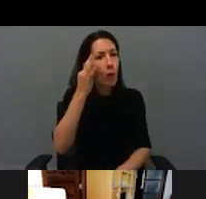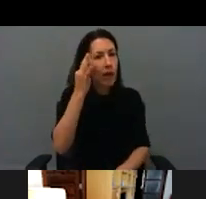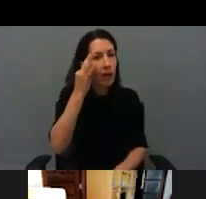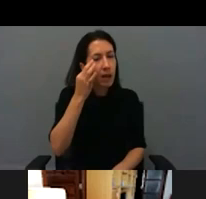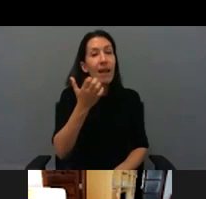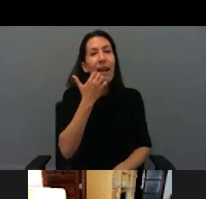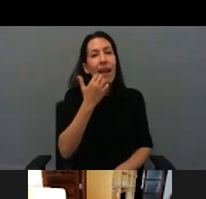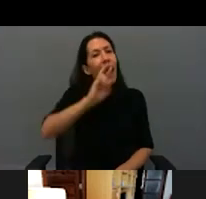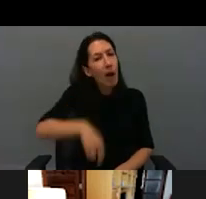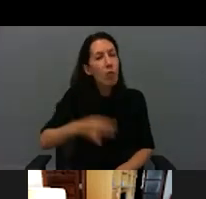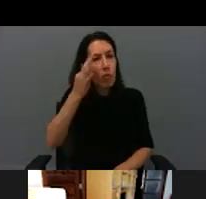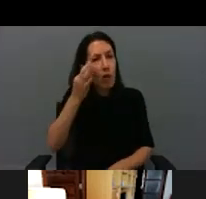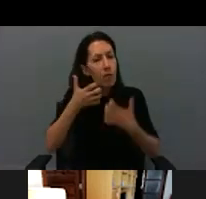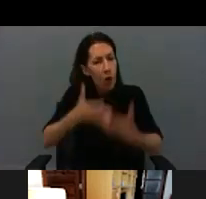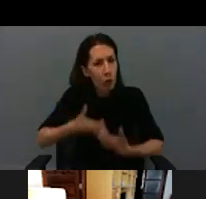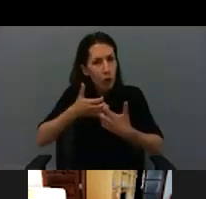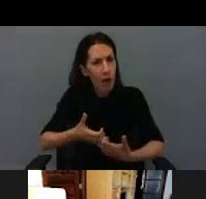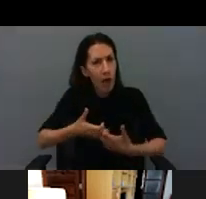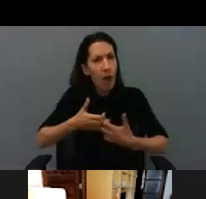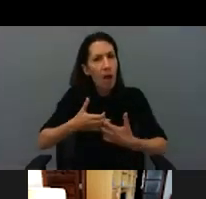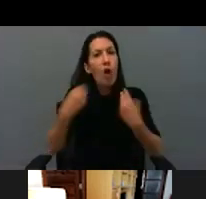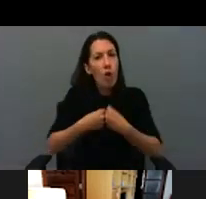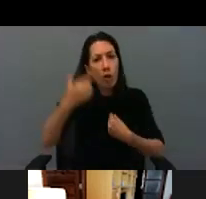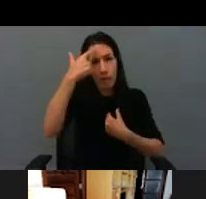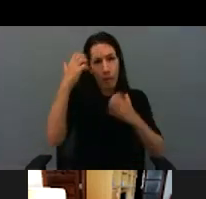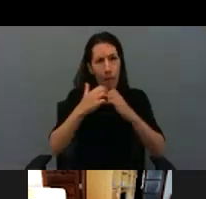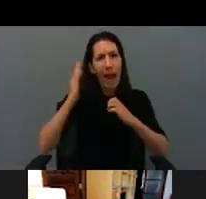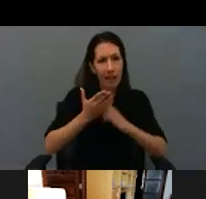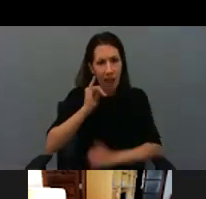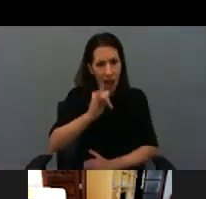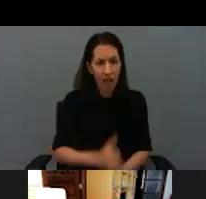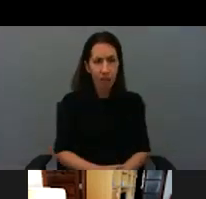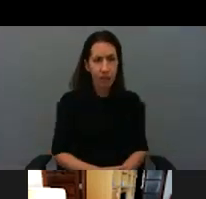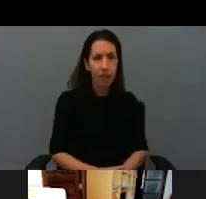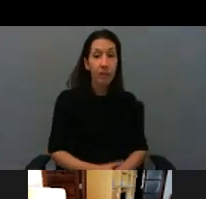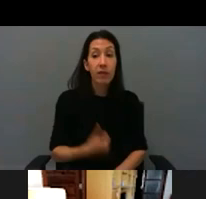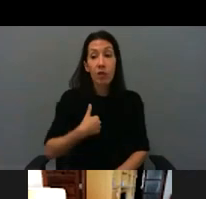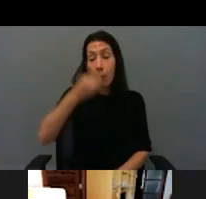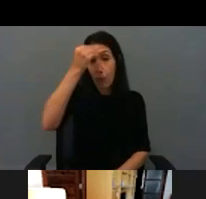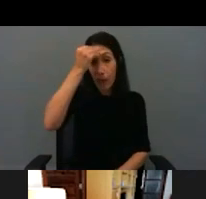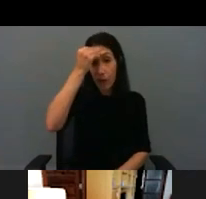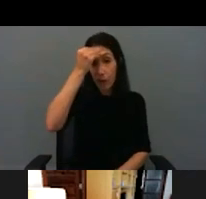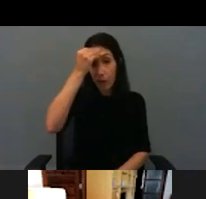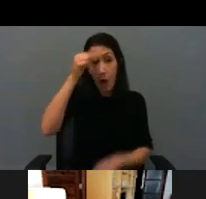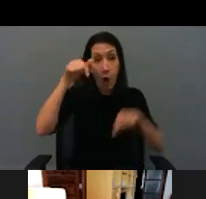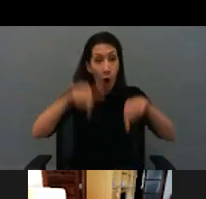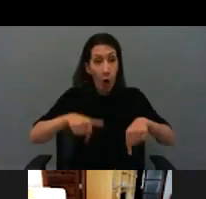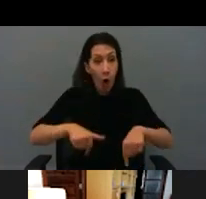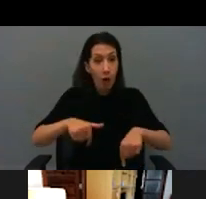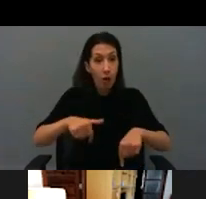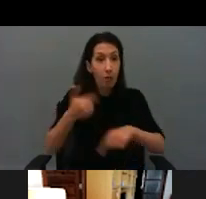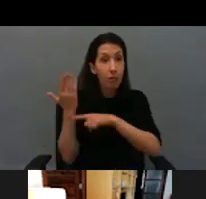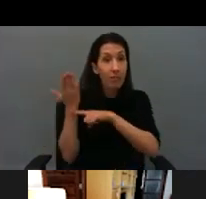un ejemplo de mujer luchadora con parálisis cerebral. Y creo que lo que hoy has puesto de manifiesto